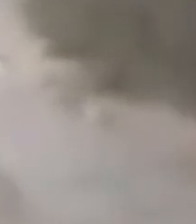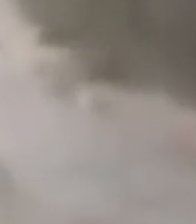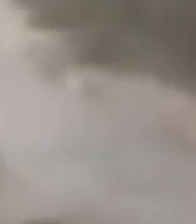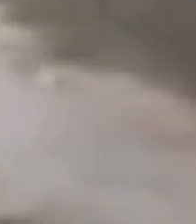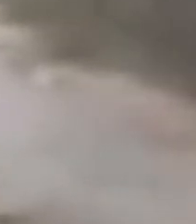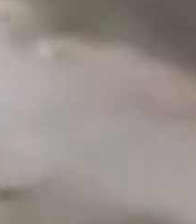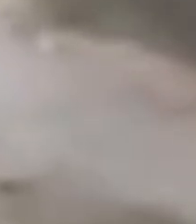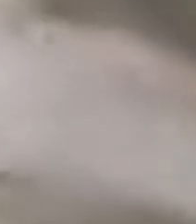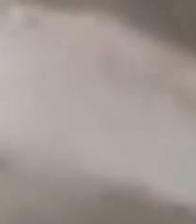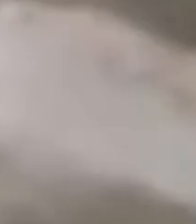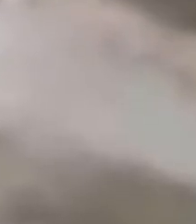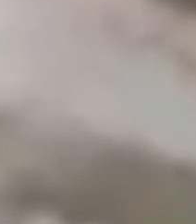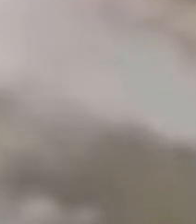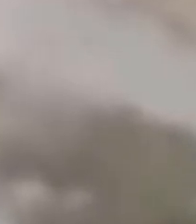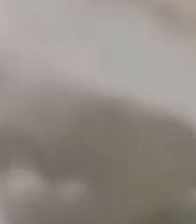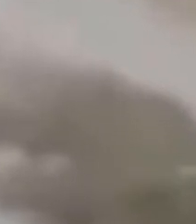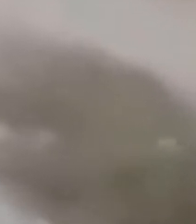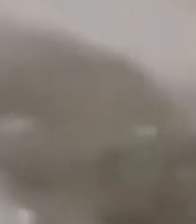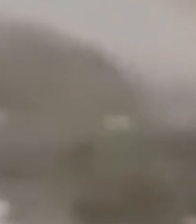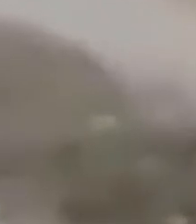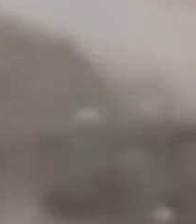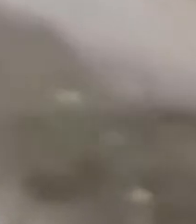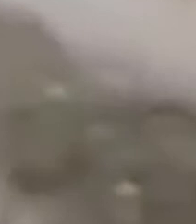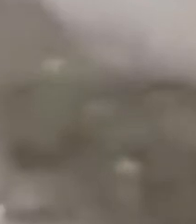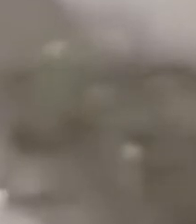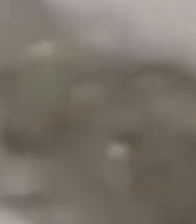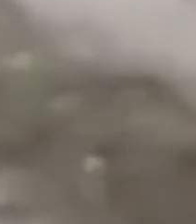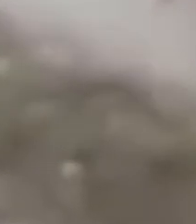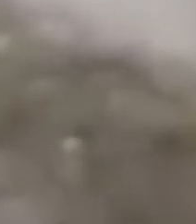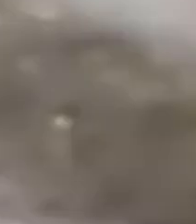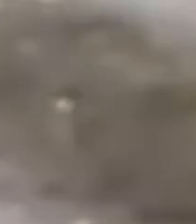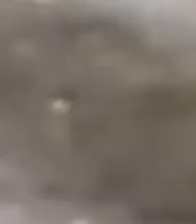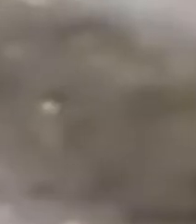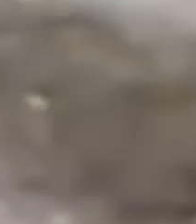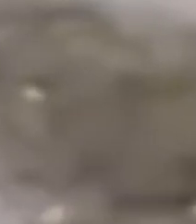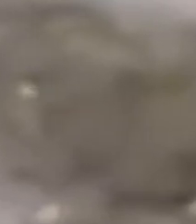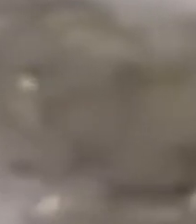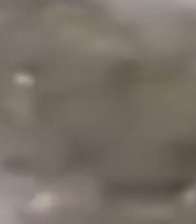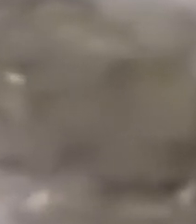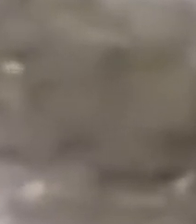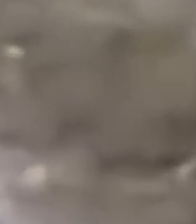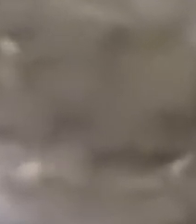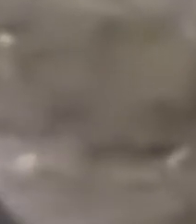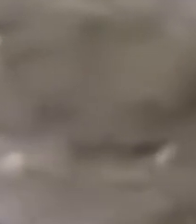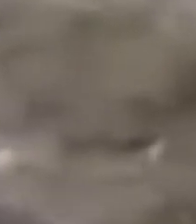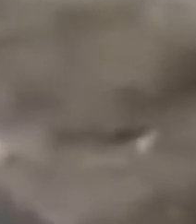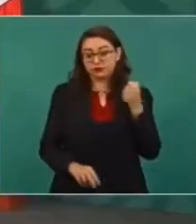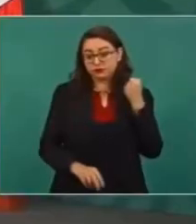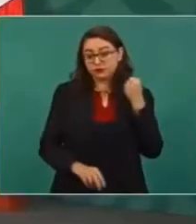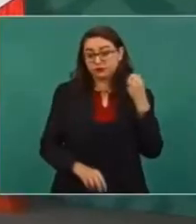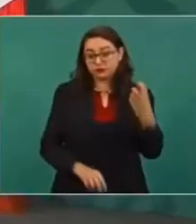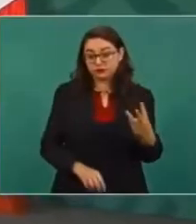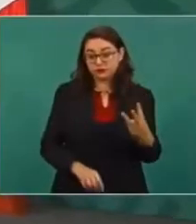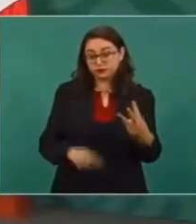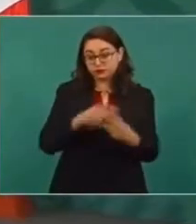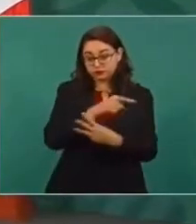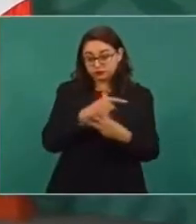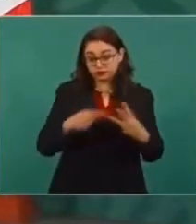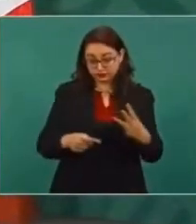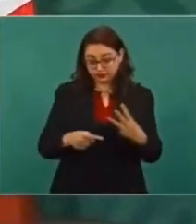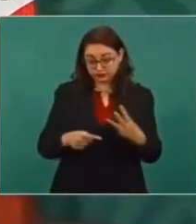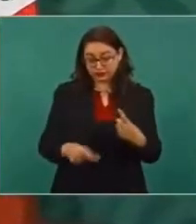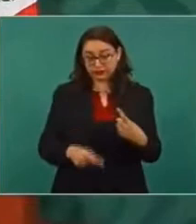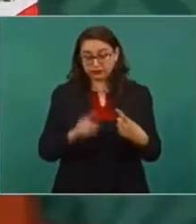Ocaña, Benito. Tiemblen autoridades del Edomex, tiembla Alfredo del Mazo. Esto del